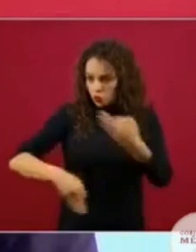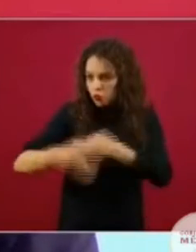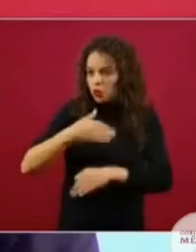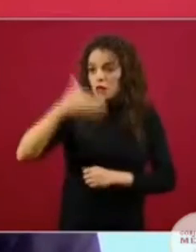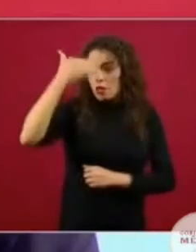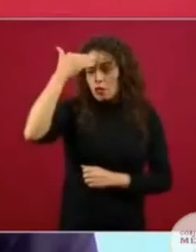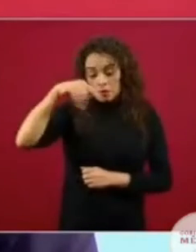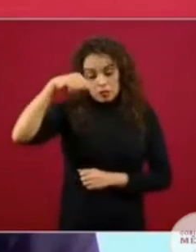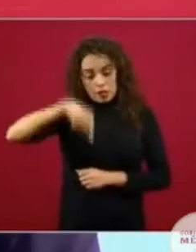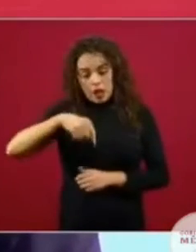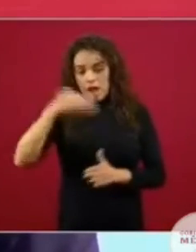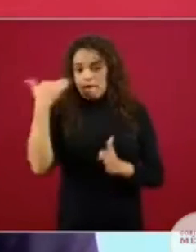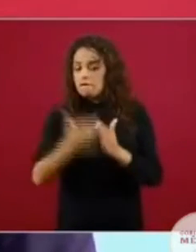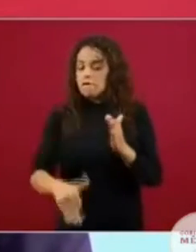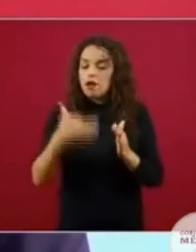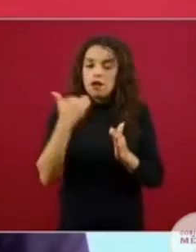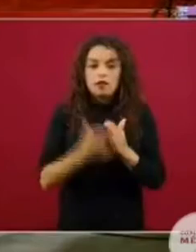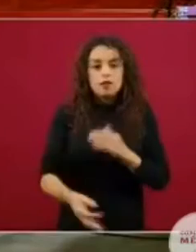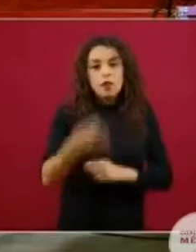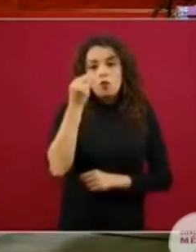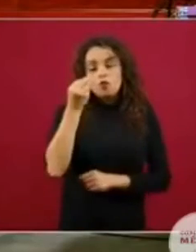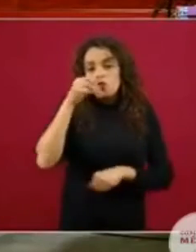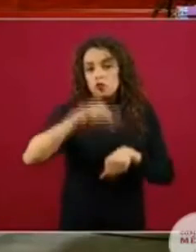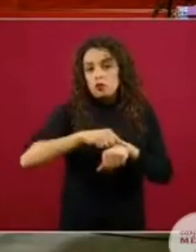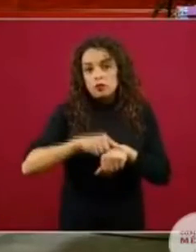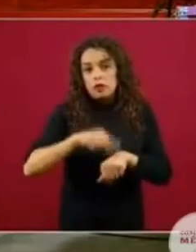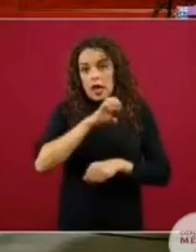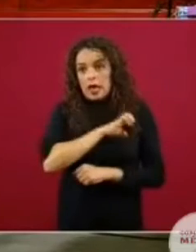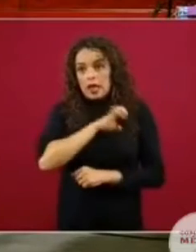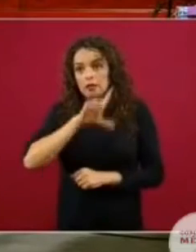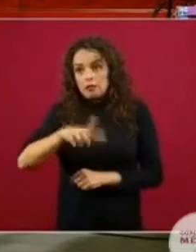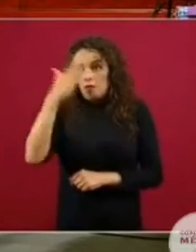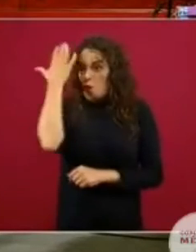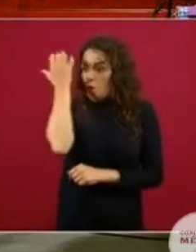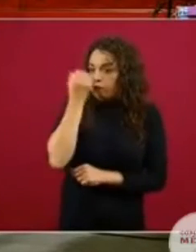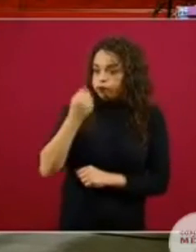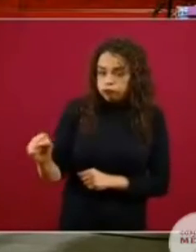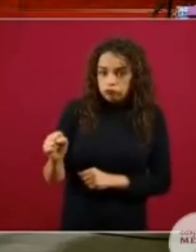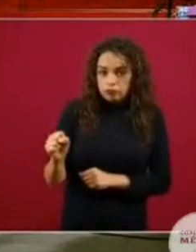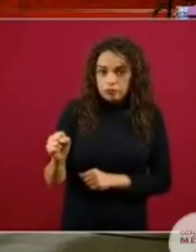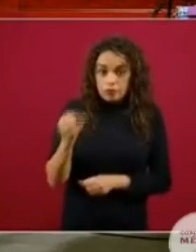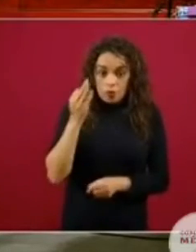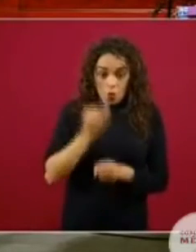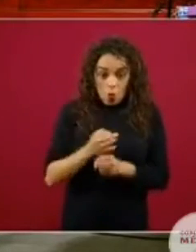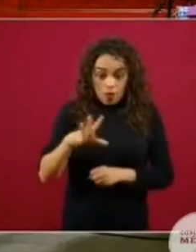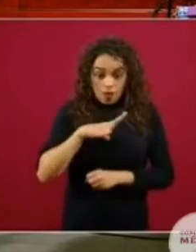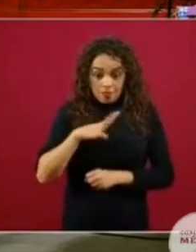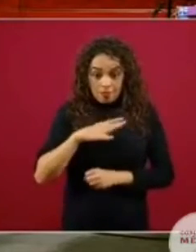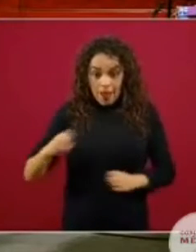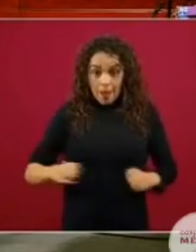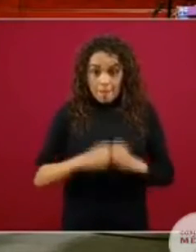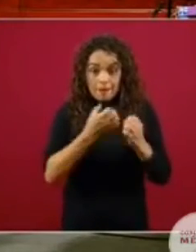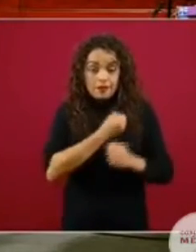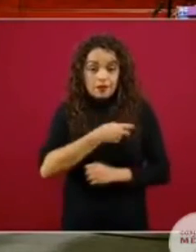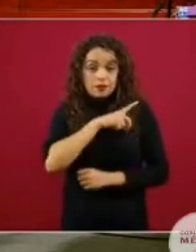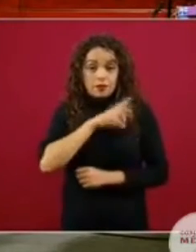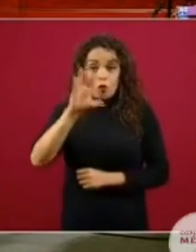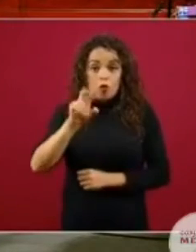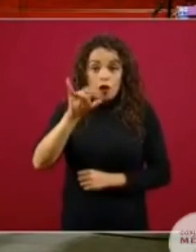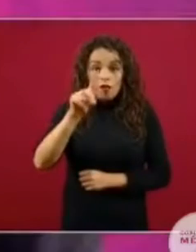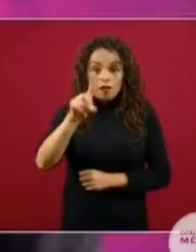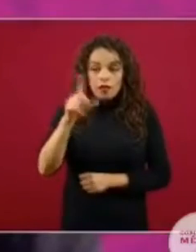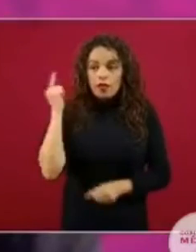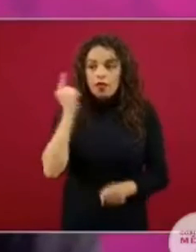de formación de especialistas cosa que el propio kobe nos ha corroborado ya lo sabíamos pero lo ha corroborado